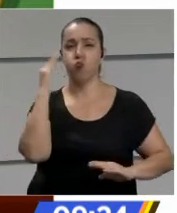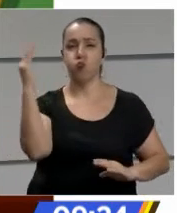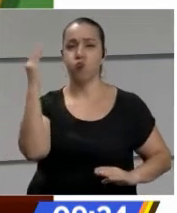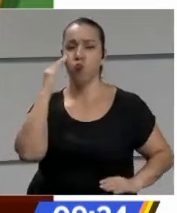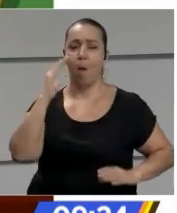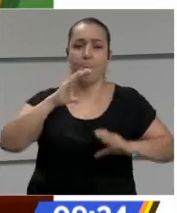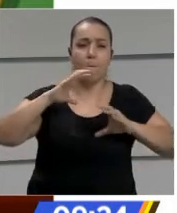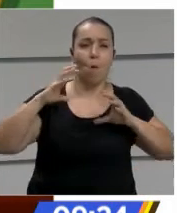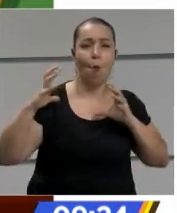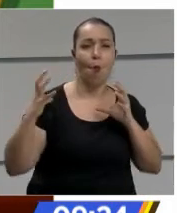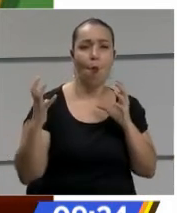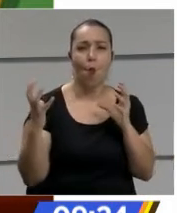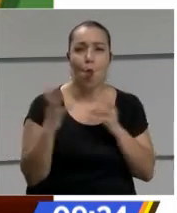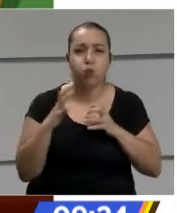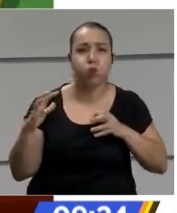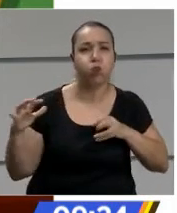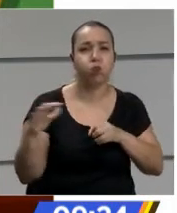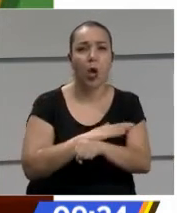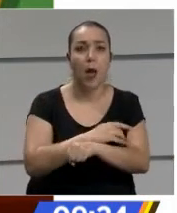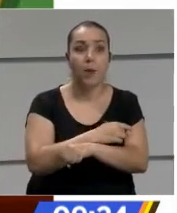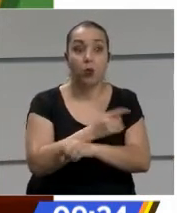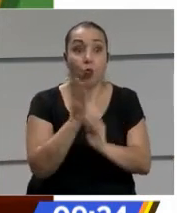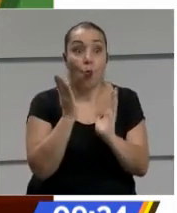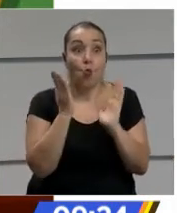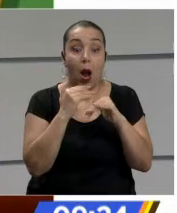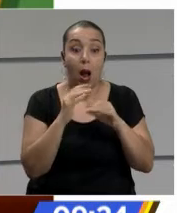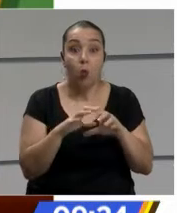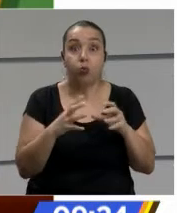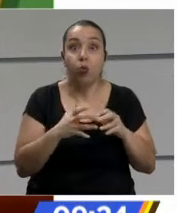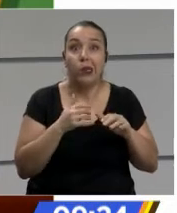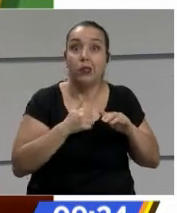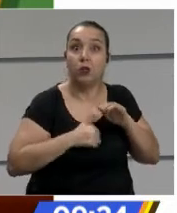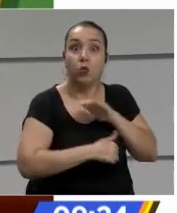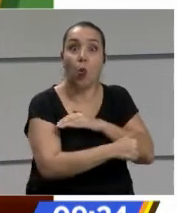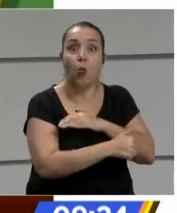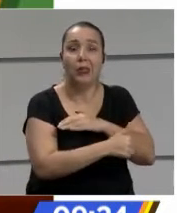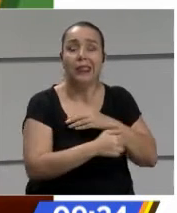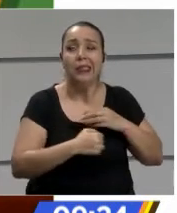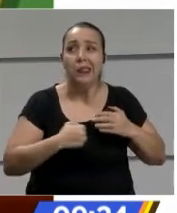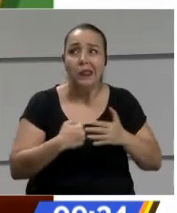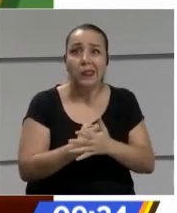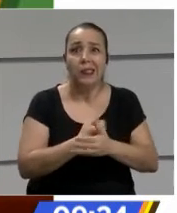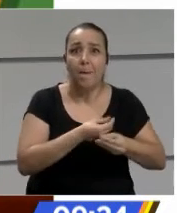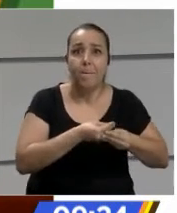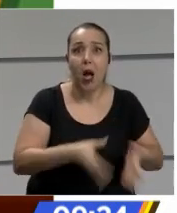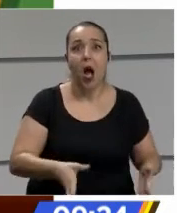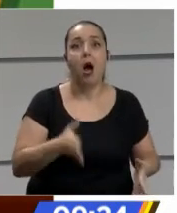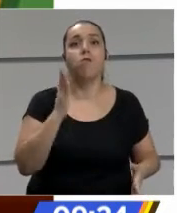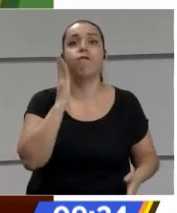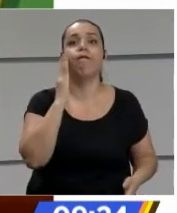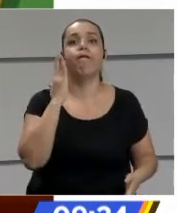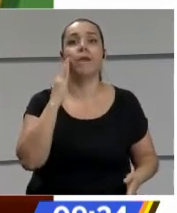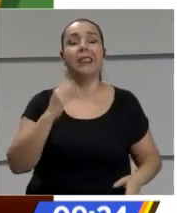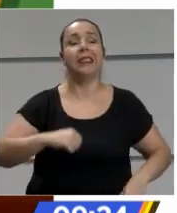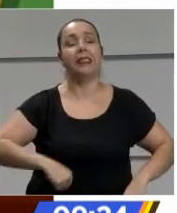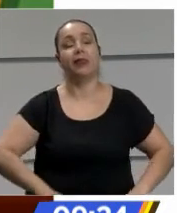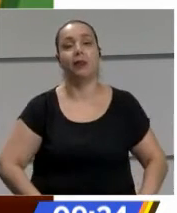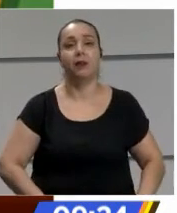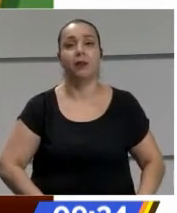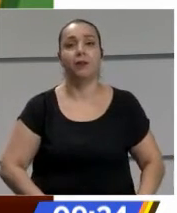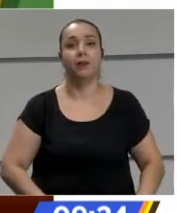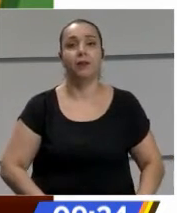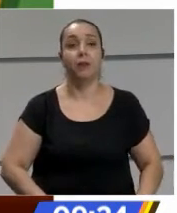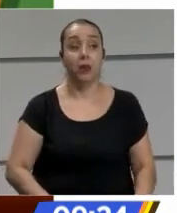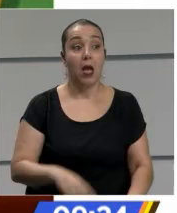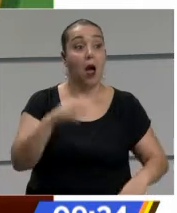entero, pero si no encuentro un lugar para ocultar mi calabaza, ciertamente la perderé. ¡Cho!